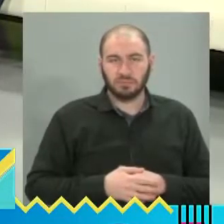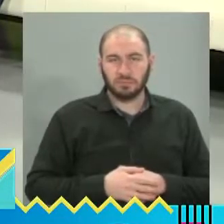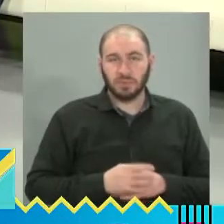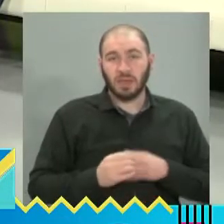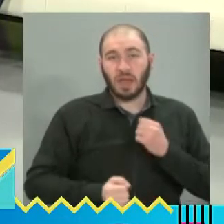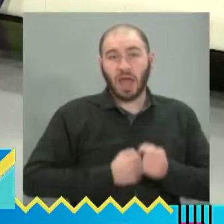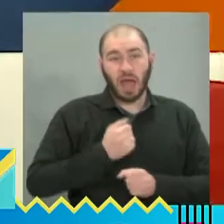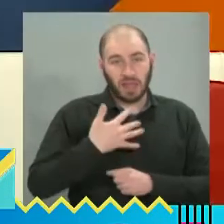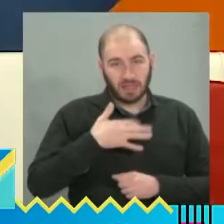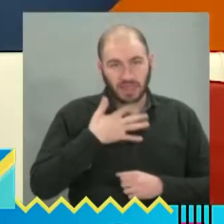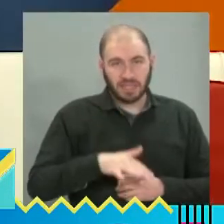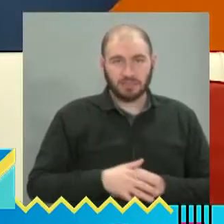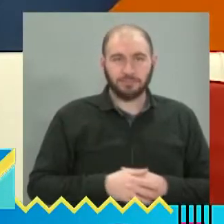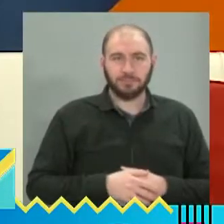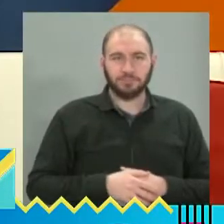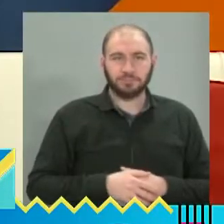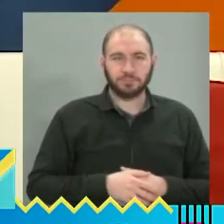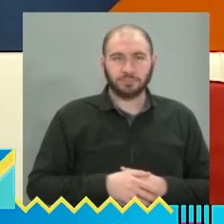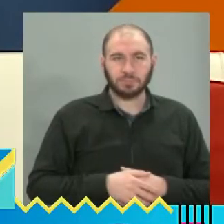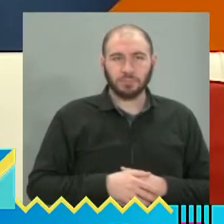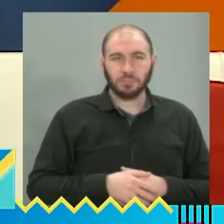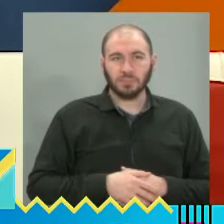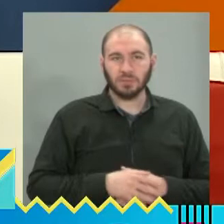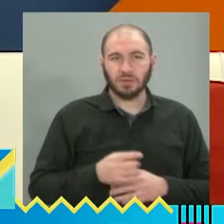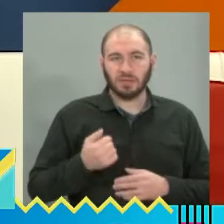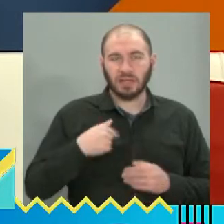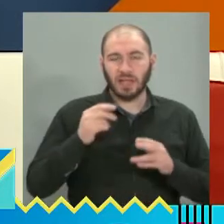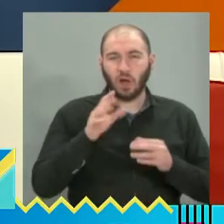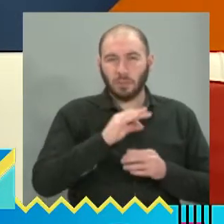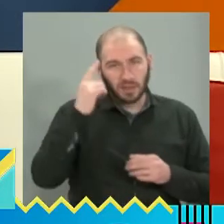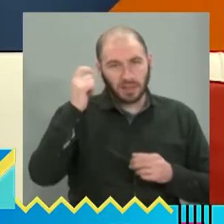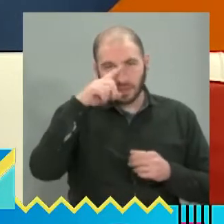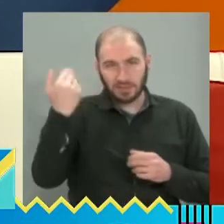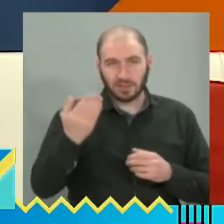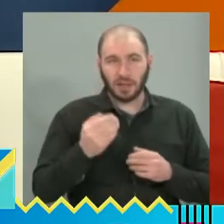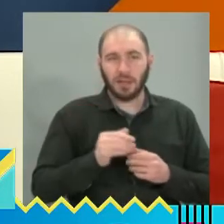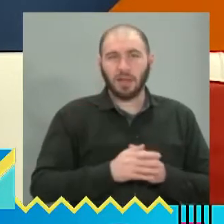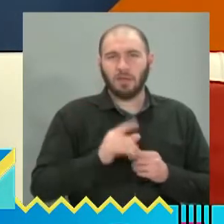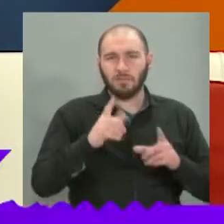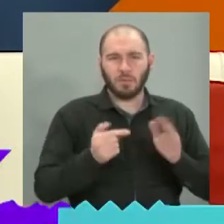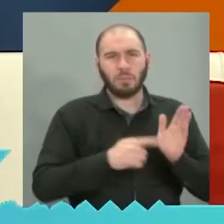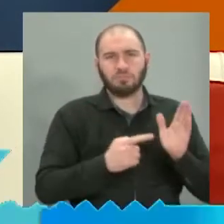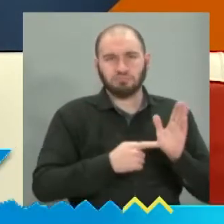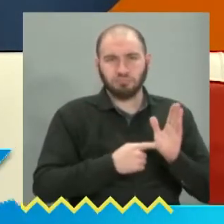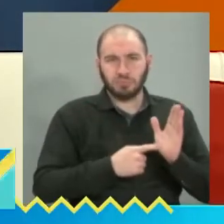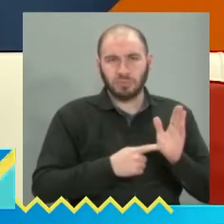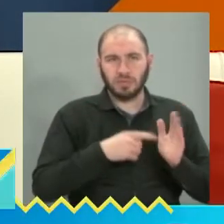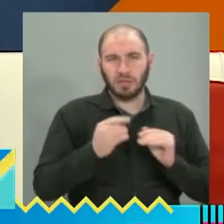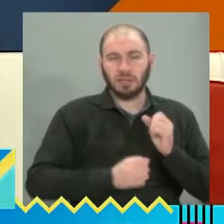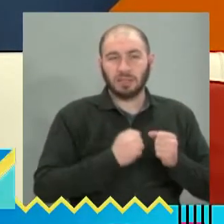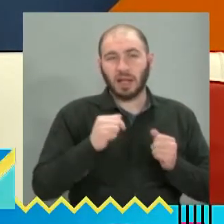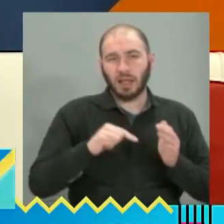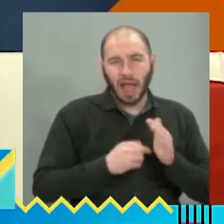Hasta lo que yo tengo entendido de lectura internacional, está demostrado, es uno de los parámetros demostrados, que hasta un